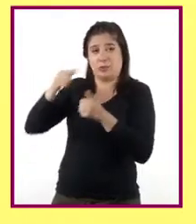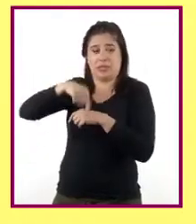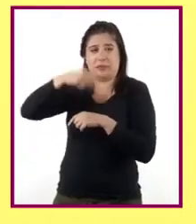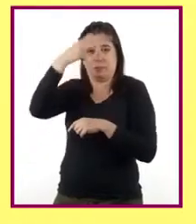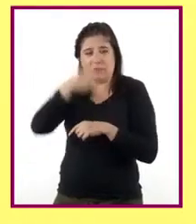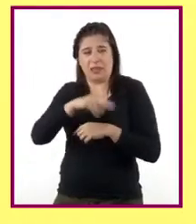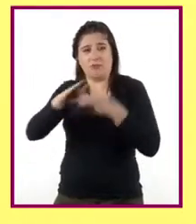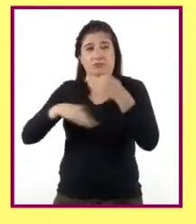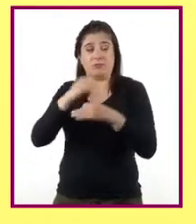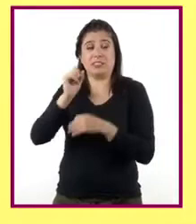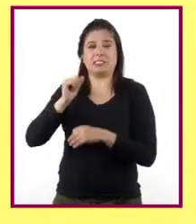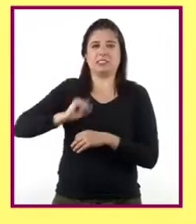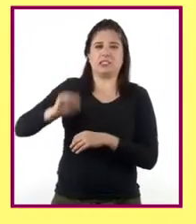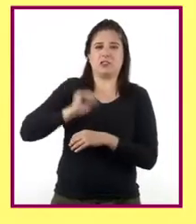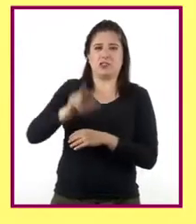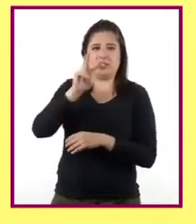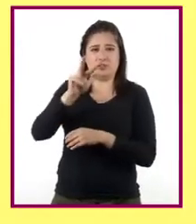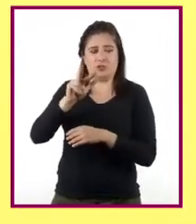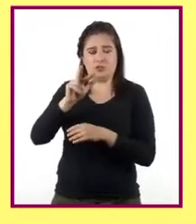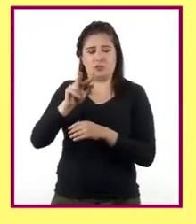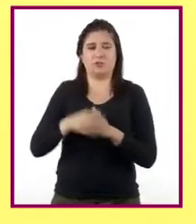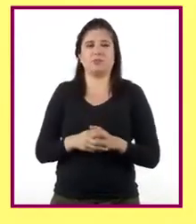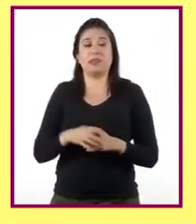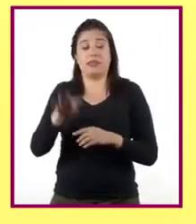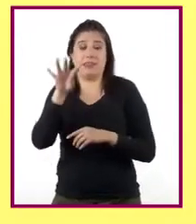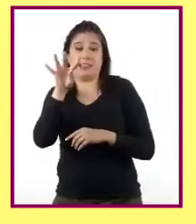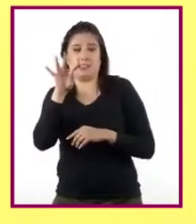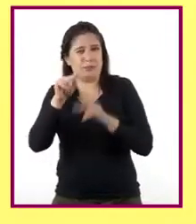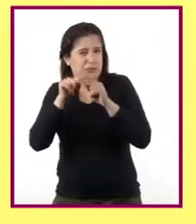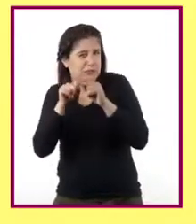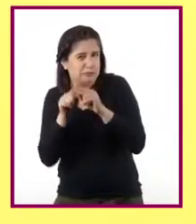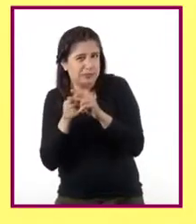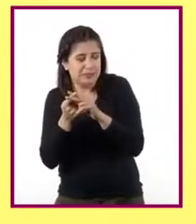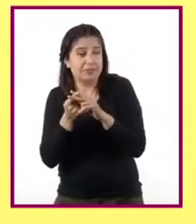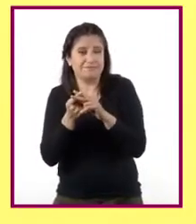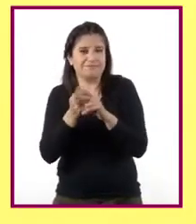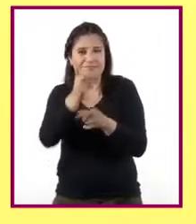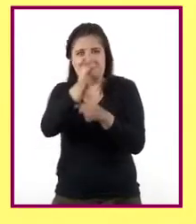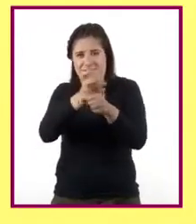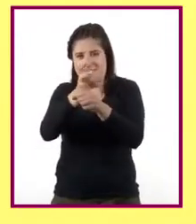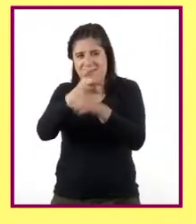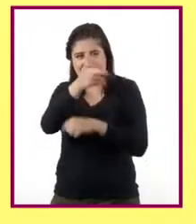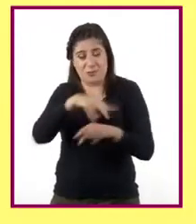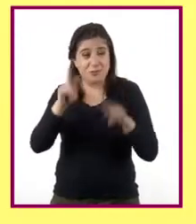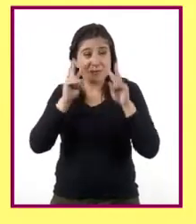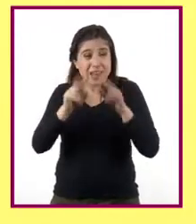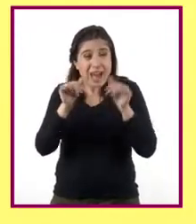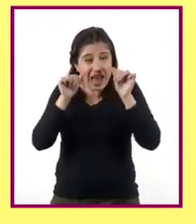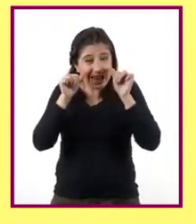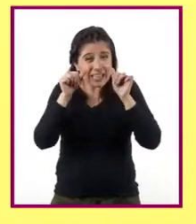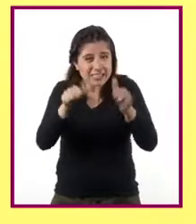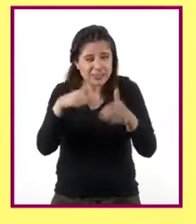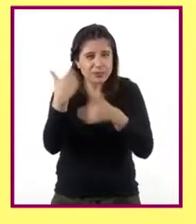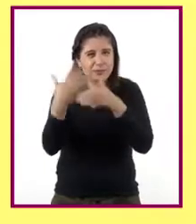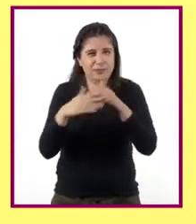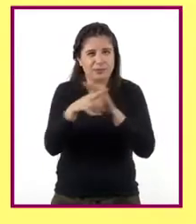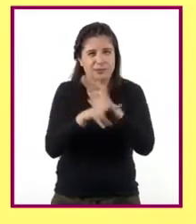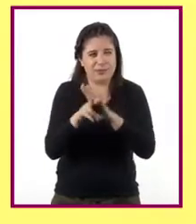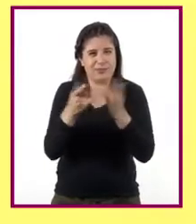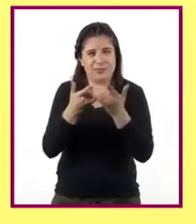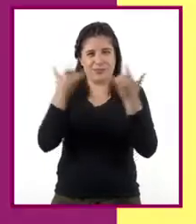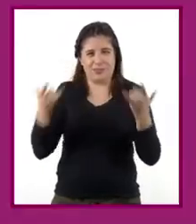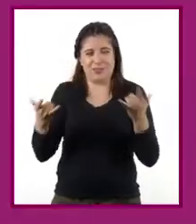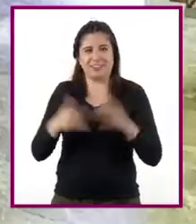del siglo XVIII y principios del siglo XIX, las y los invitamos a ver con atención el siguiente video.